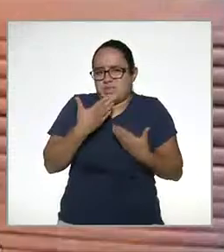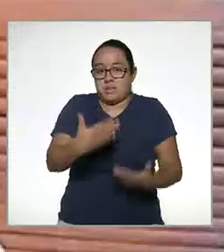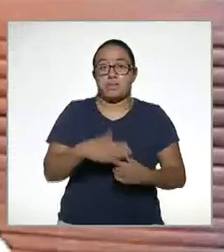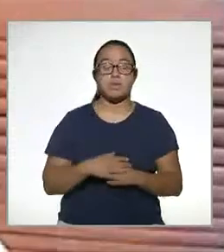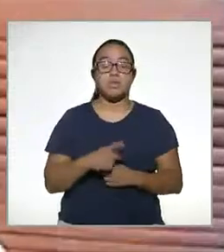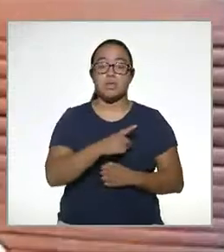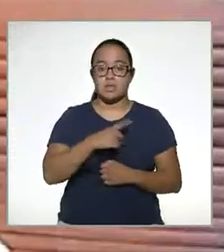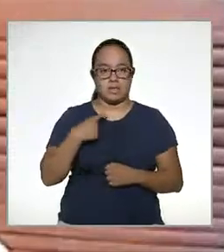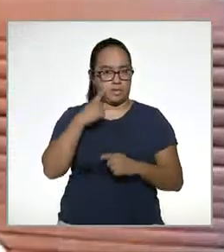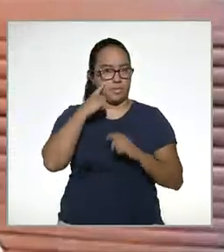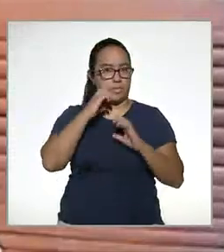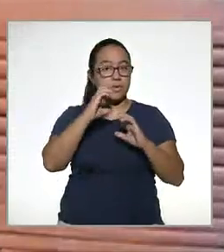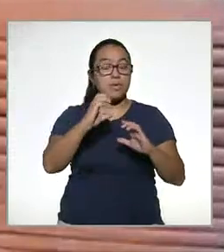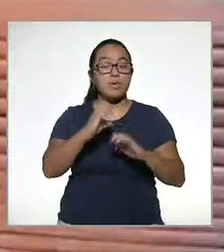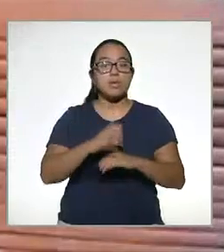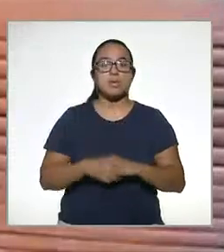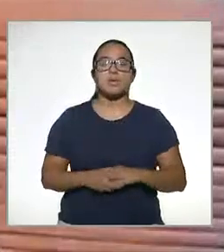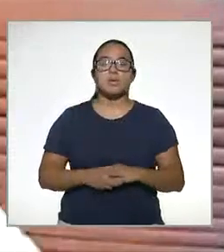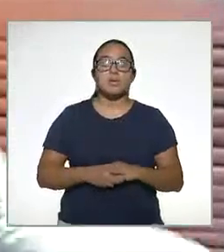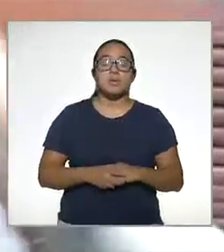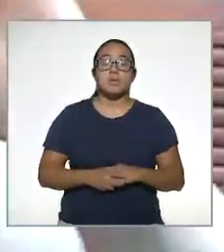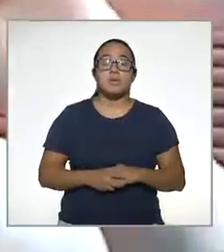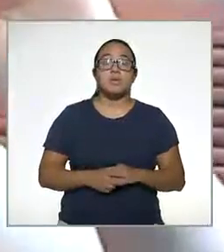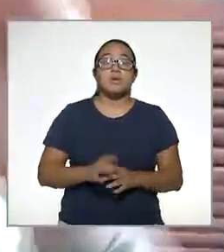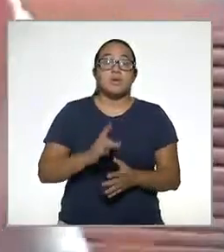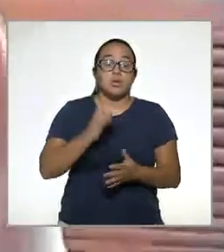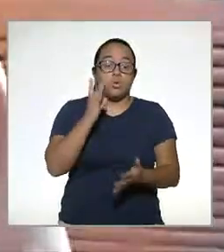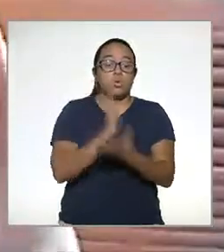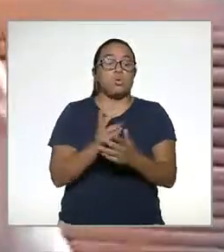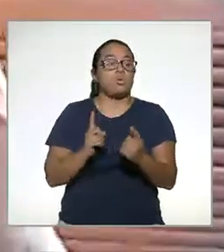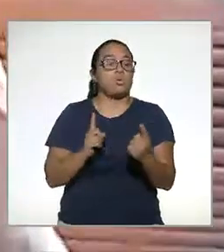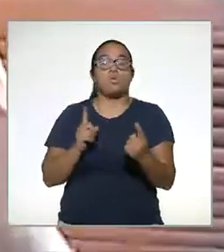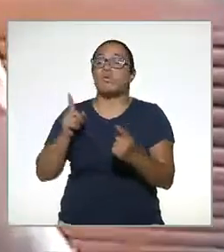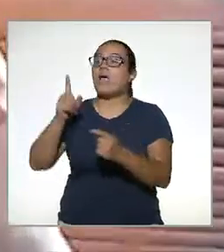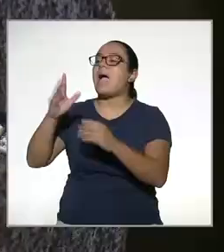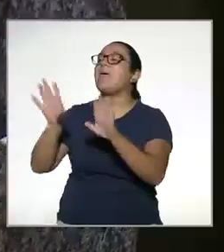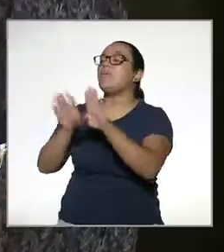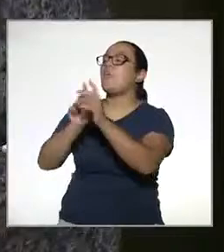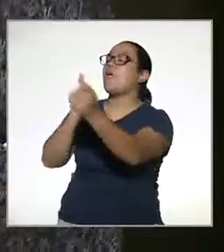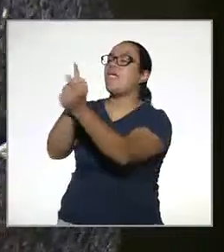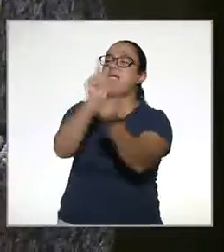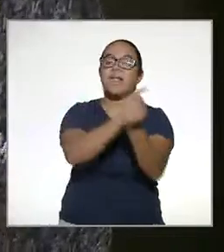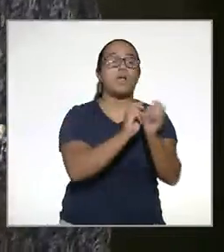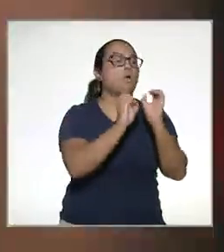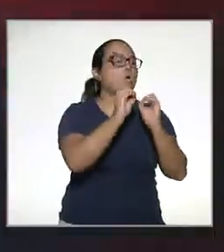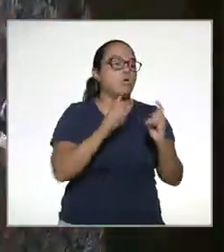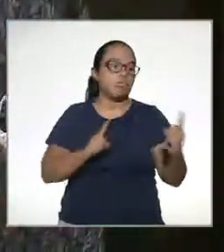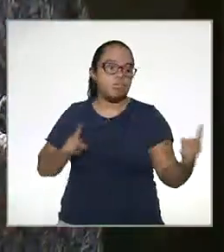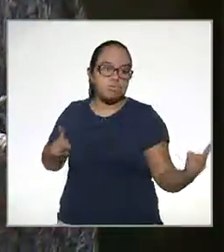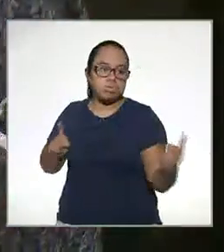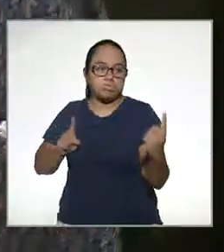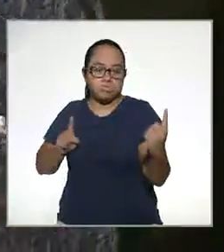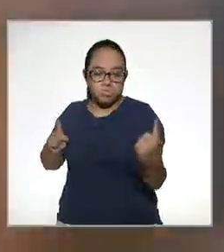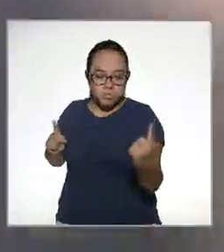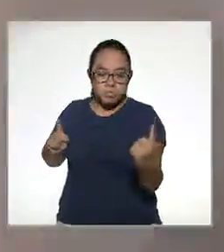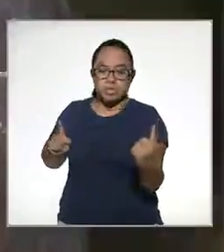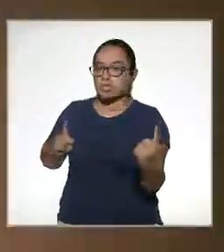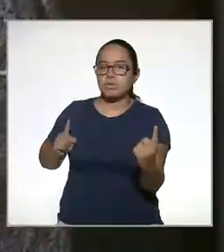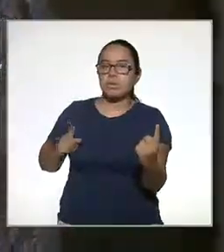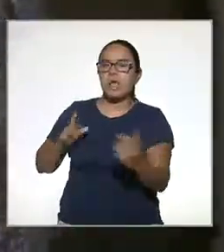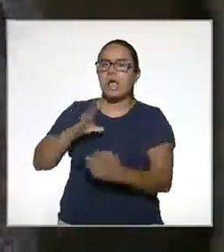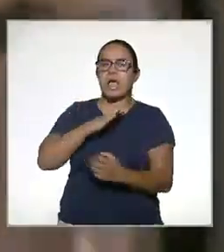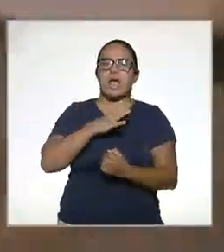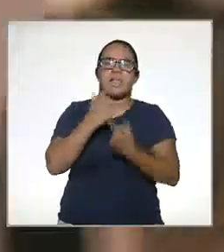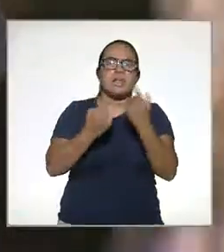Ojo también, no necesariamente hay puro introvertido, puro extrovertido. Muchos de nosotros tendemos a tener